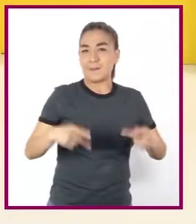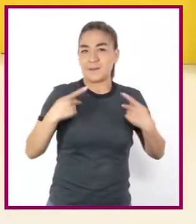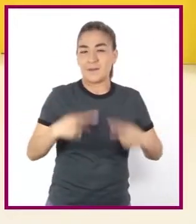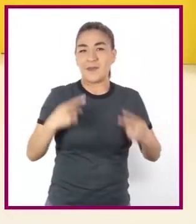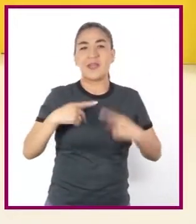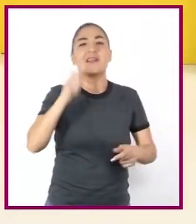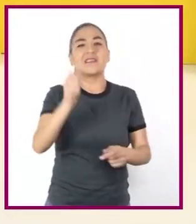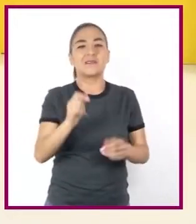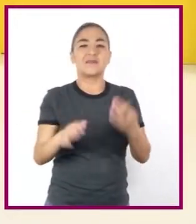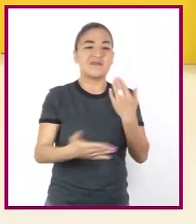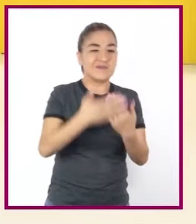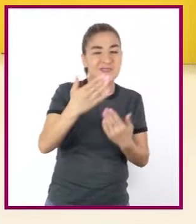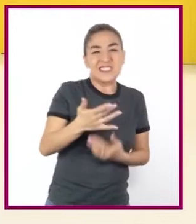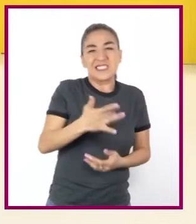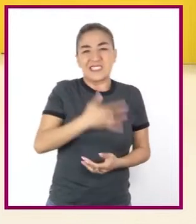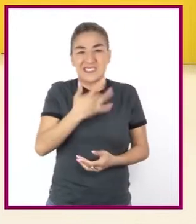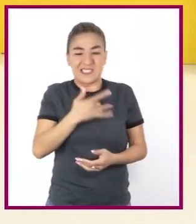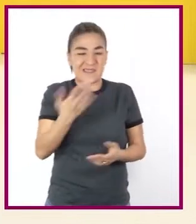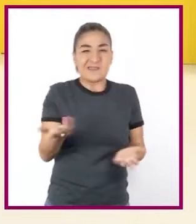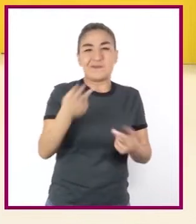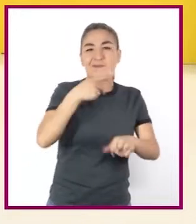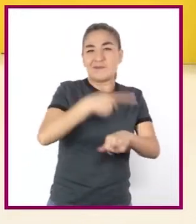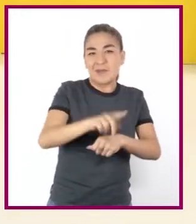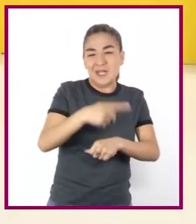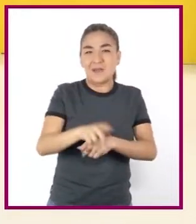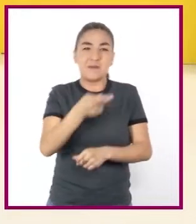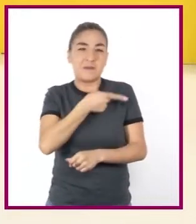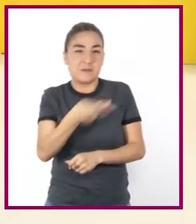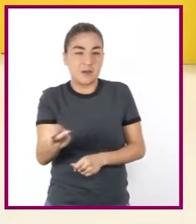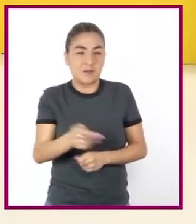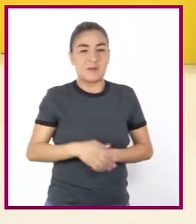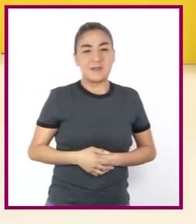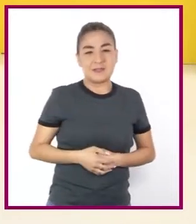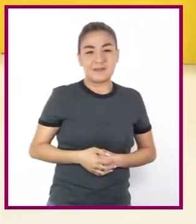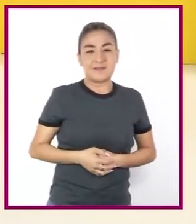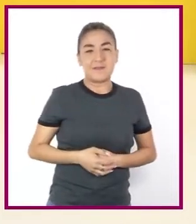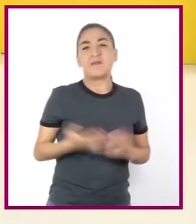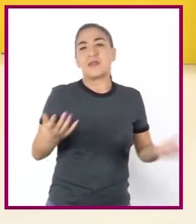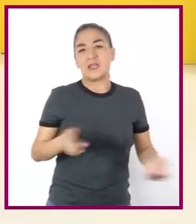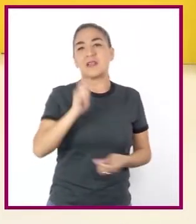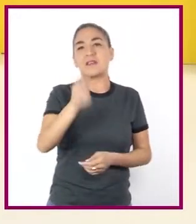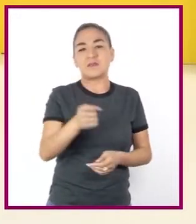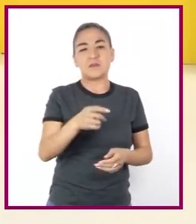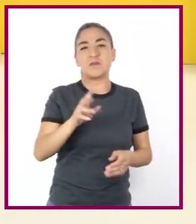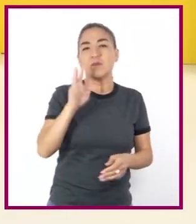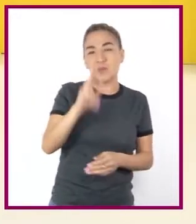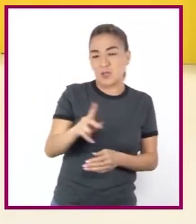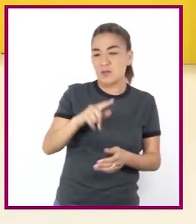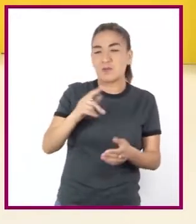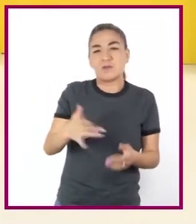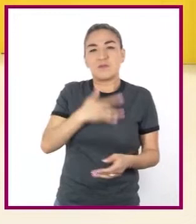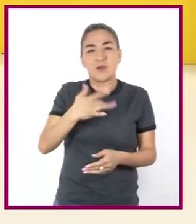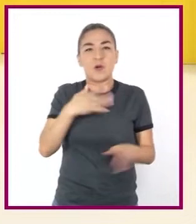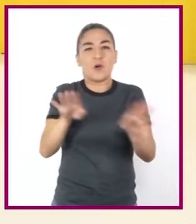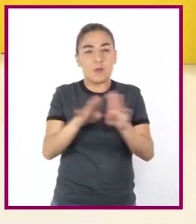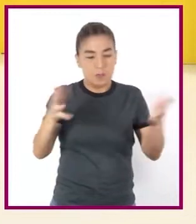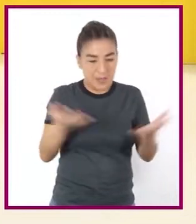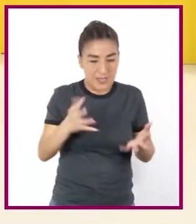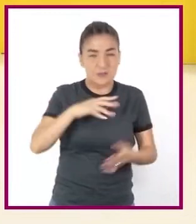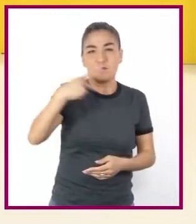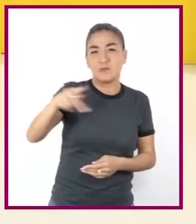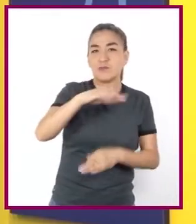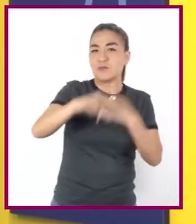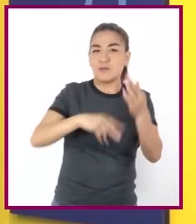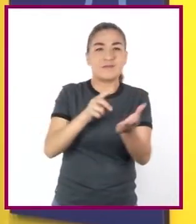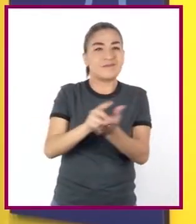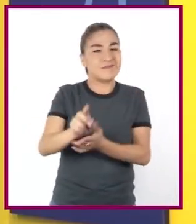en situación de vulnerabilidad, es decir, que se encuentran en situaciones que les impiden el ejercicio de